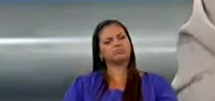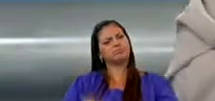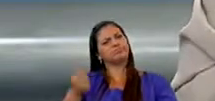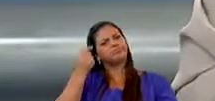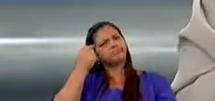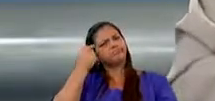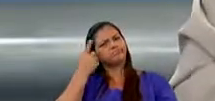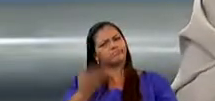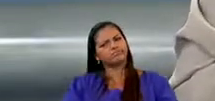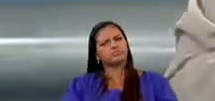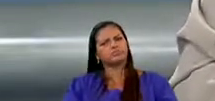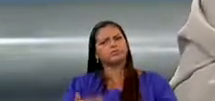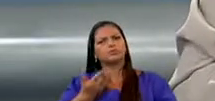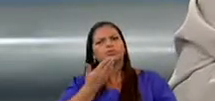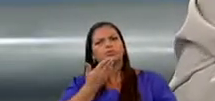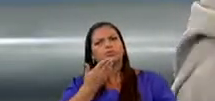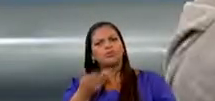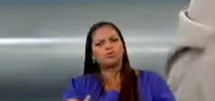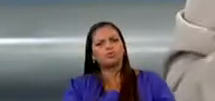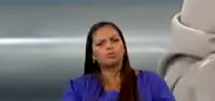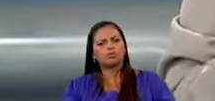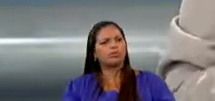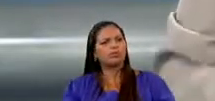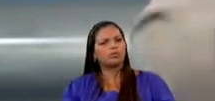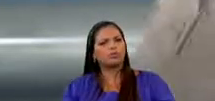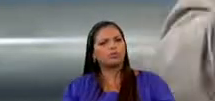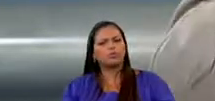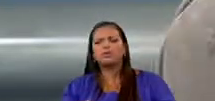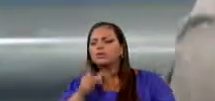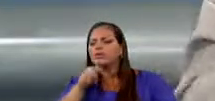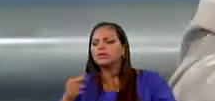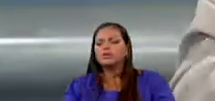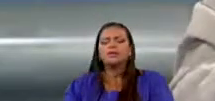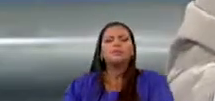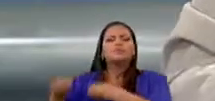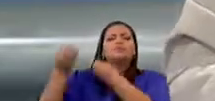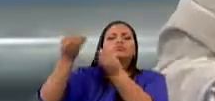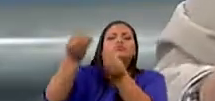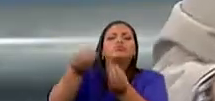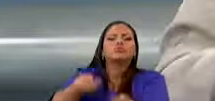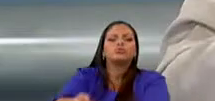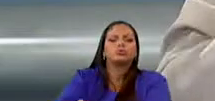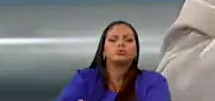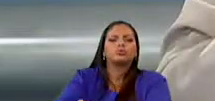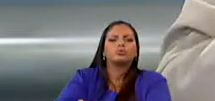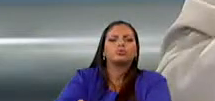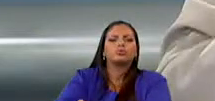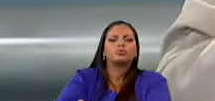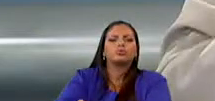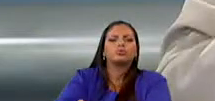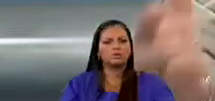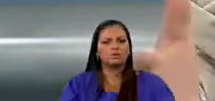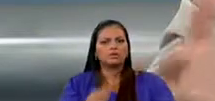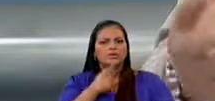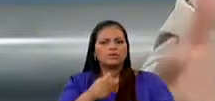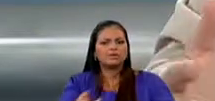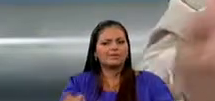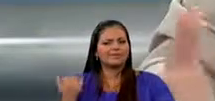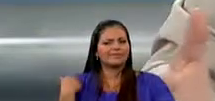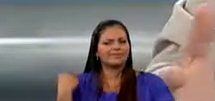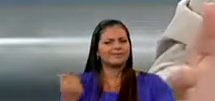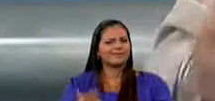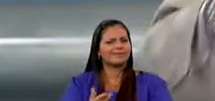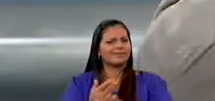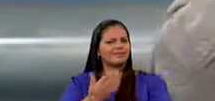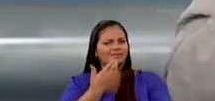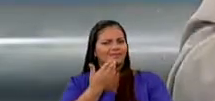¿Cómo entró el arma a la escuela? Y si la chica lo trajo o quién la trajo, cualquier compañero, ¿cómo tiene un arma de